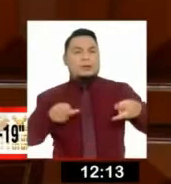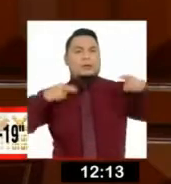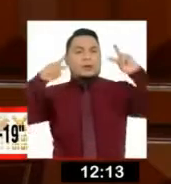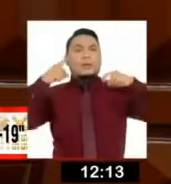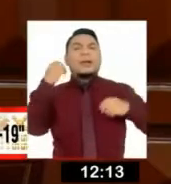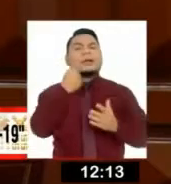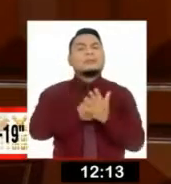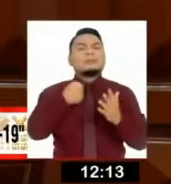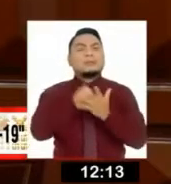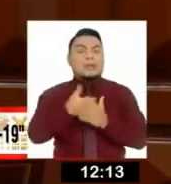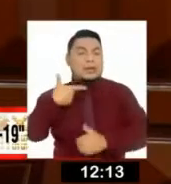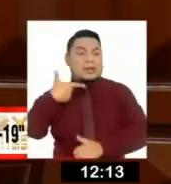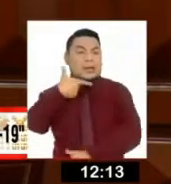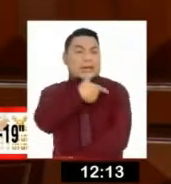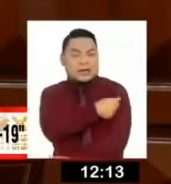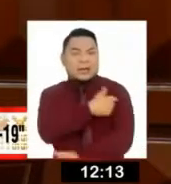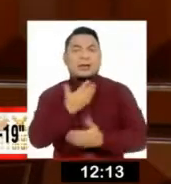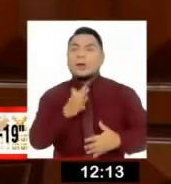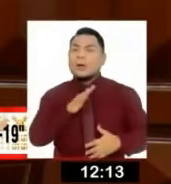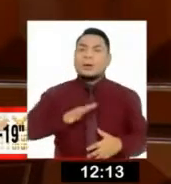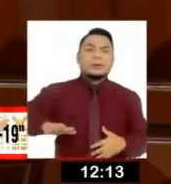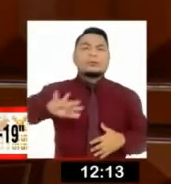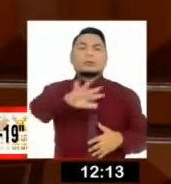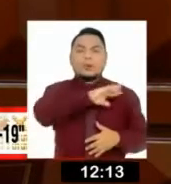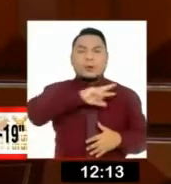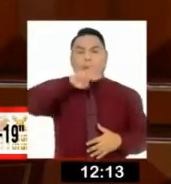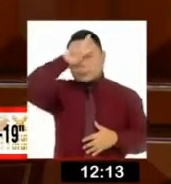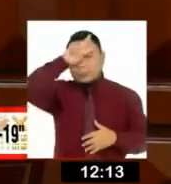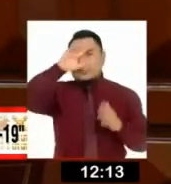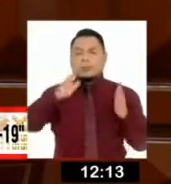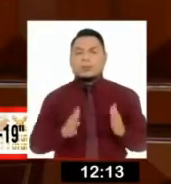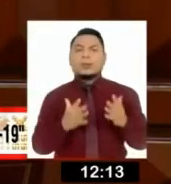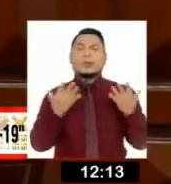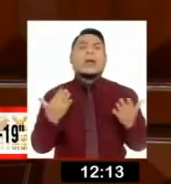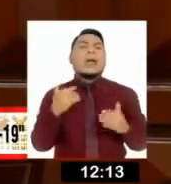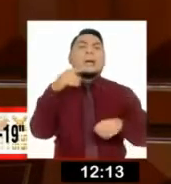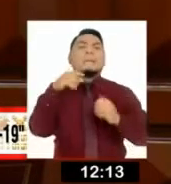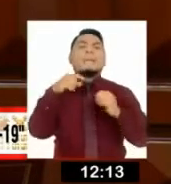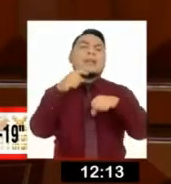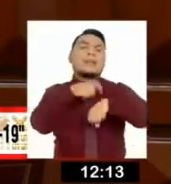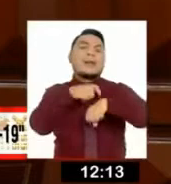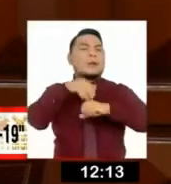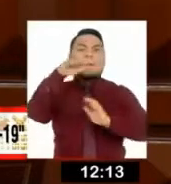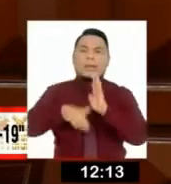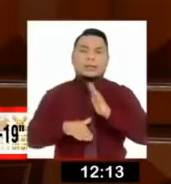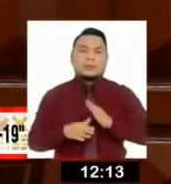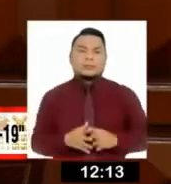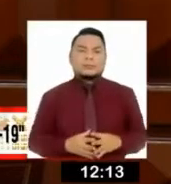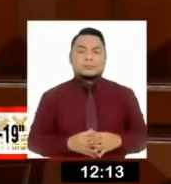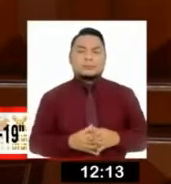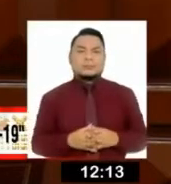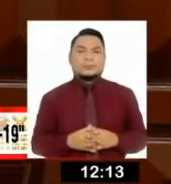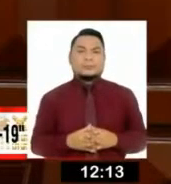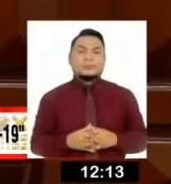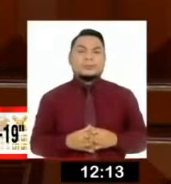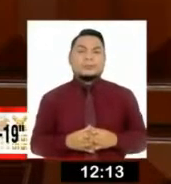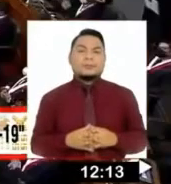la vacunación de toda nuestra población en el menor tiempo posible.